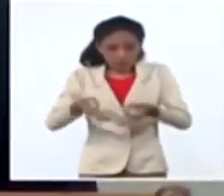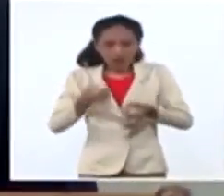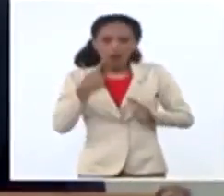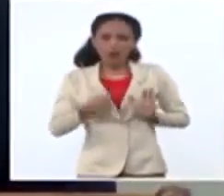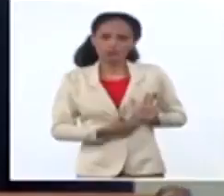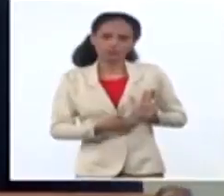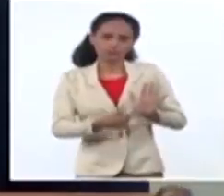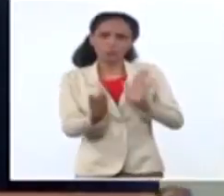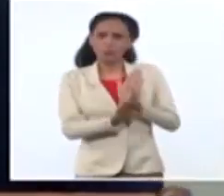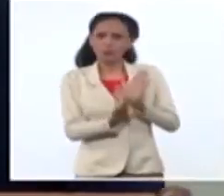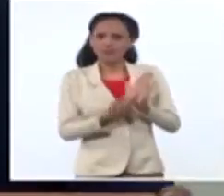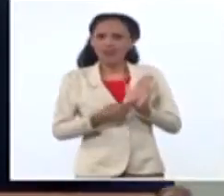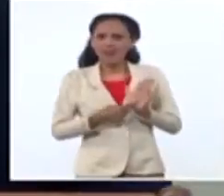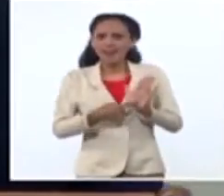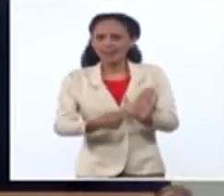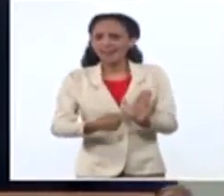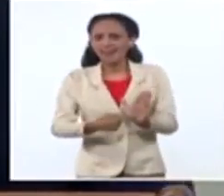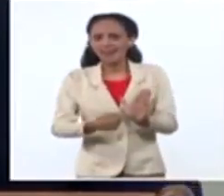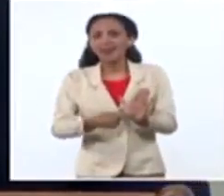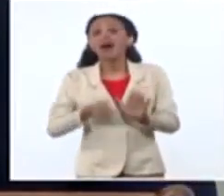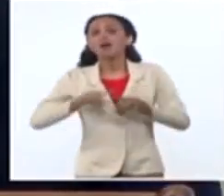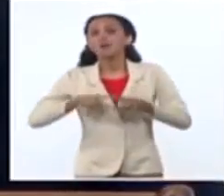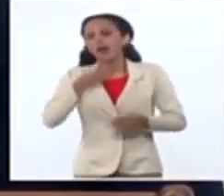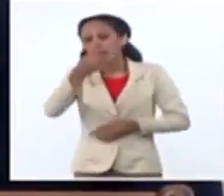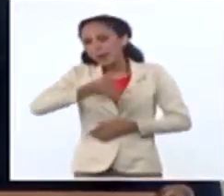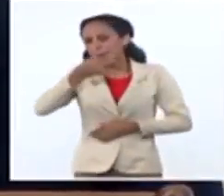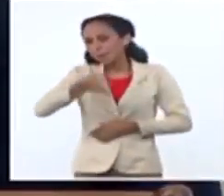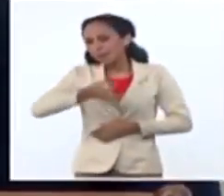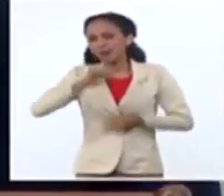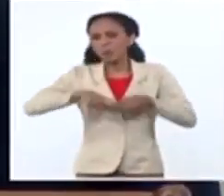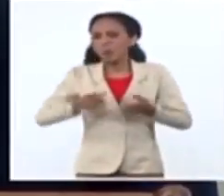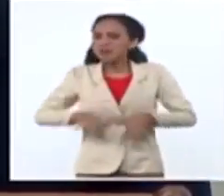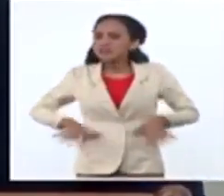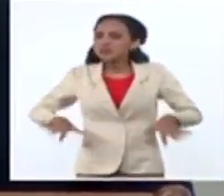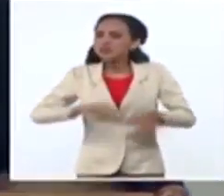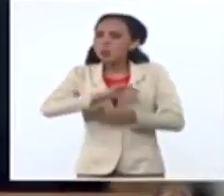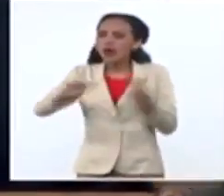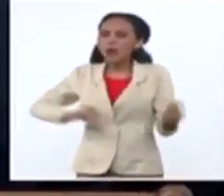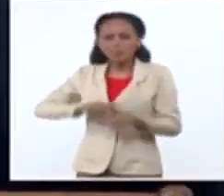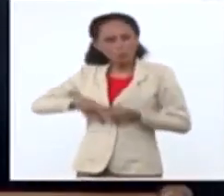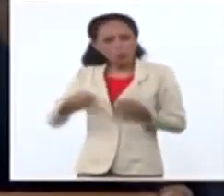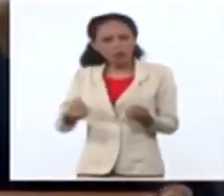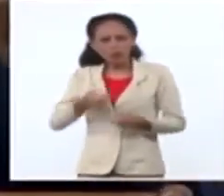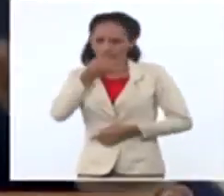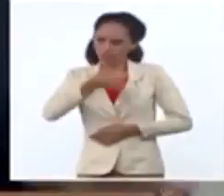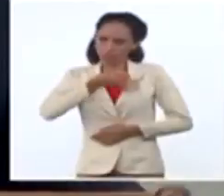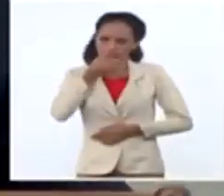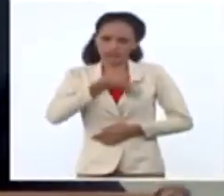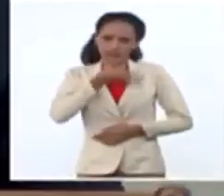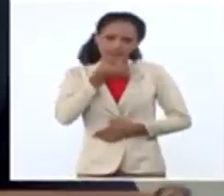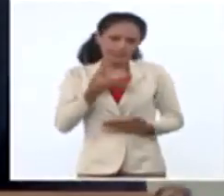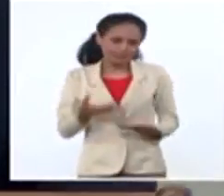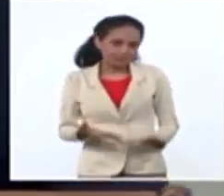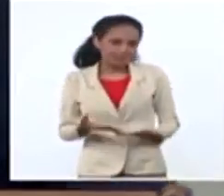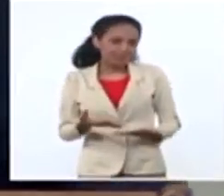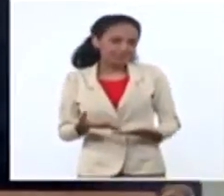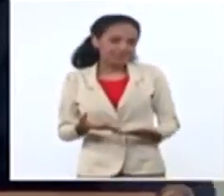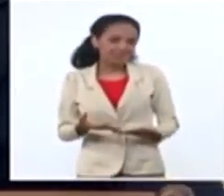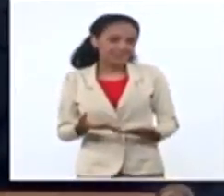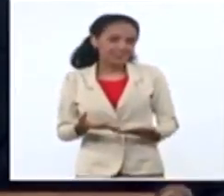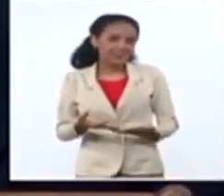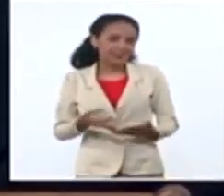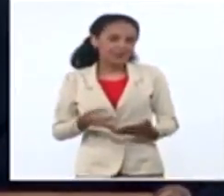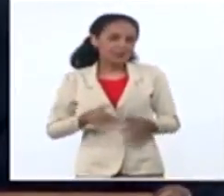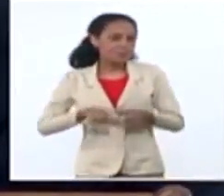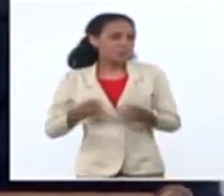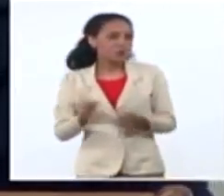argumente cuáles son las circunstancias que cambiaron. Más allá de